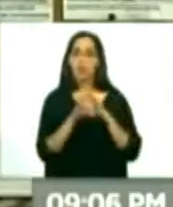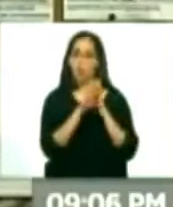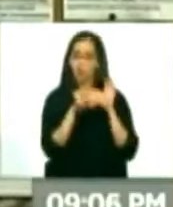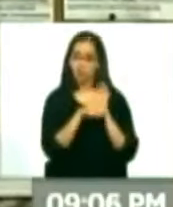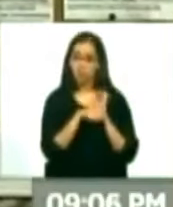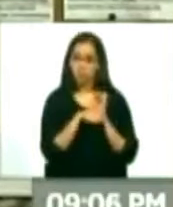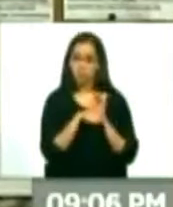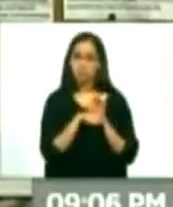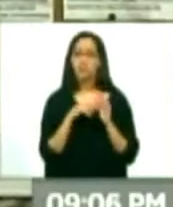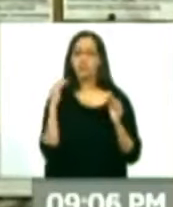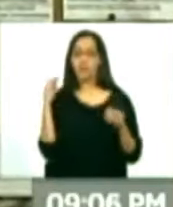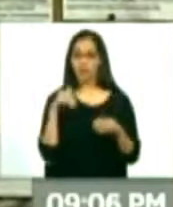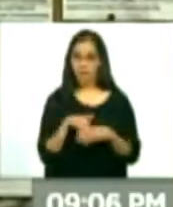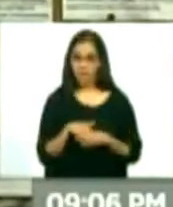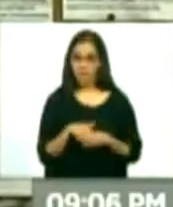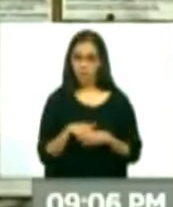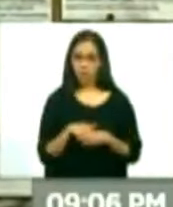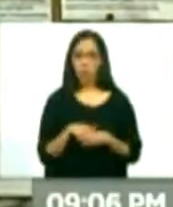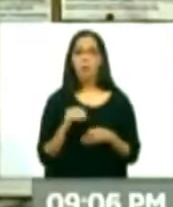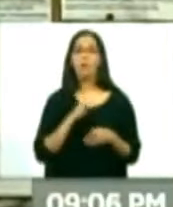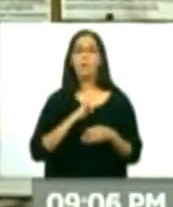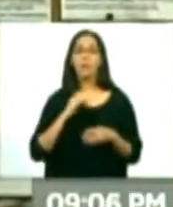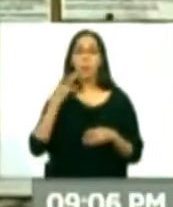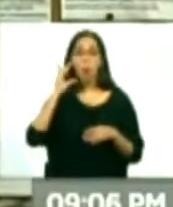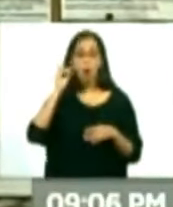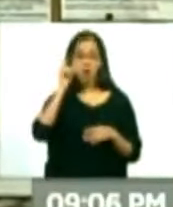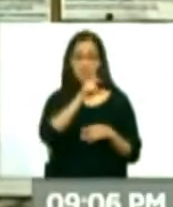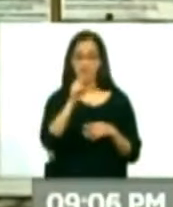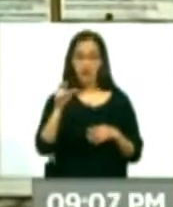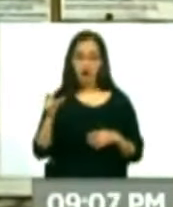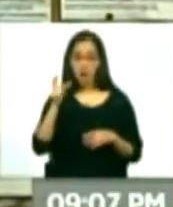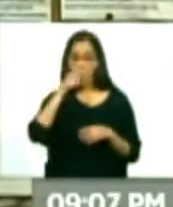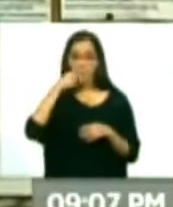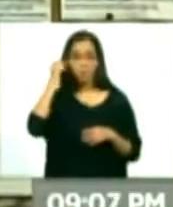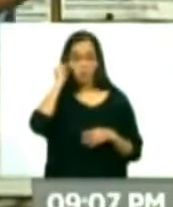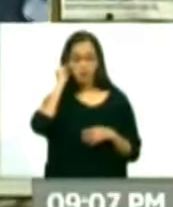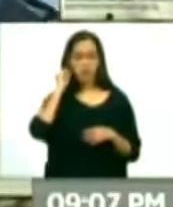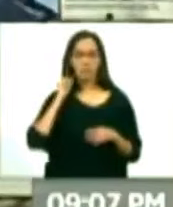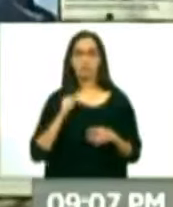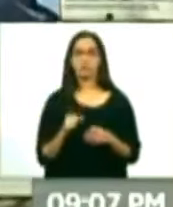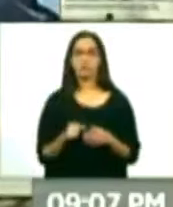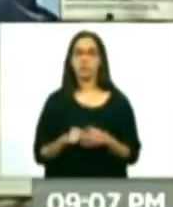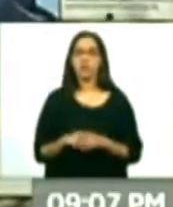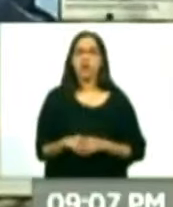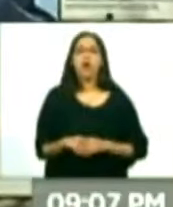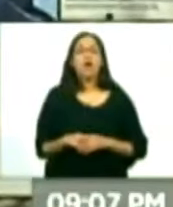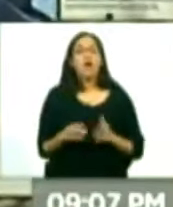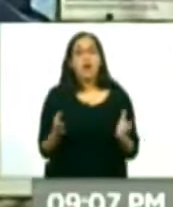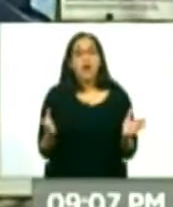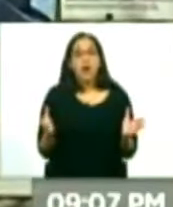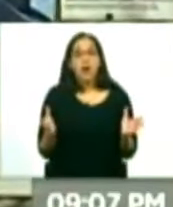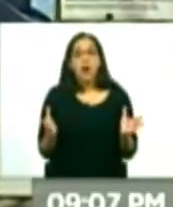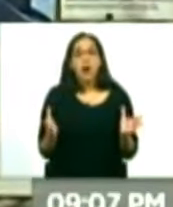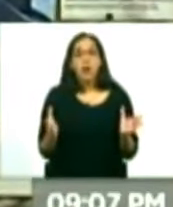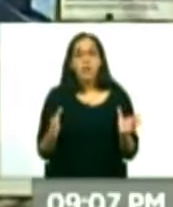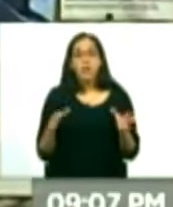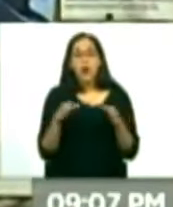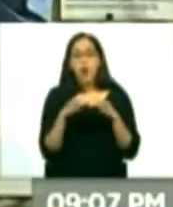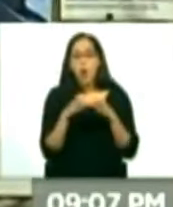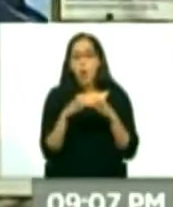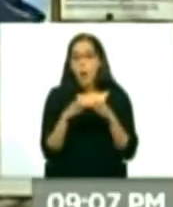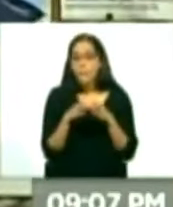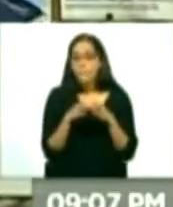constitucional electo por los bolivianos y las bolivianas, que se ha eyectado del grupo del mal llamado Grupo de